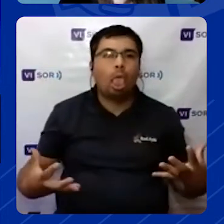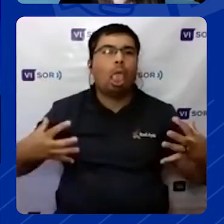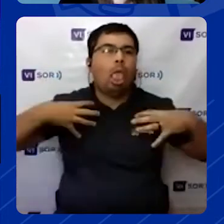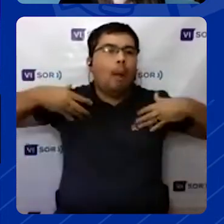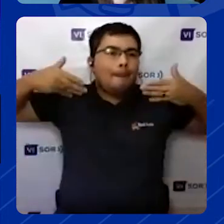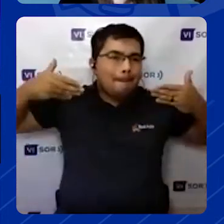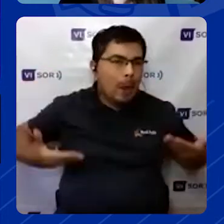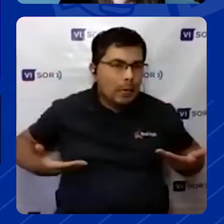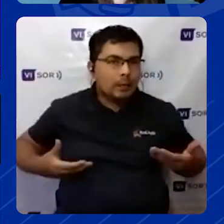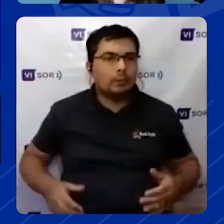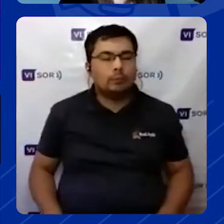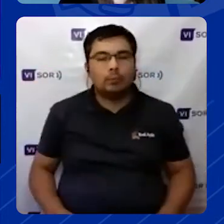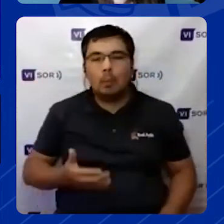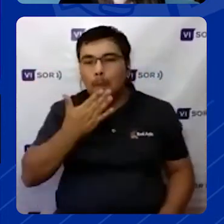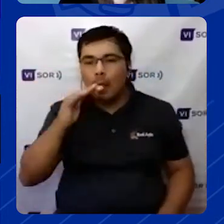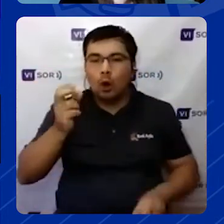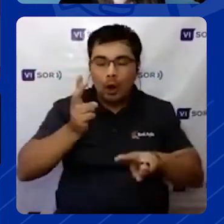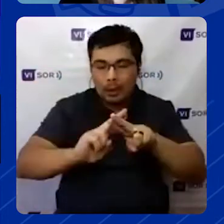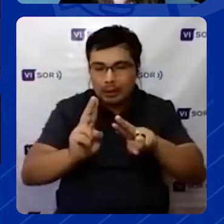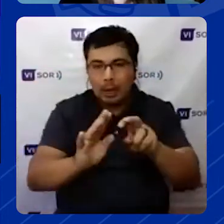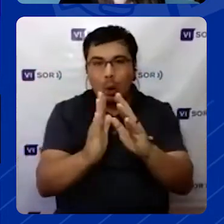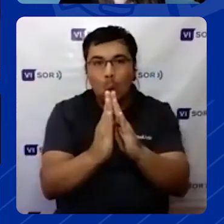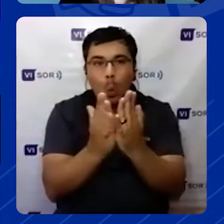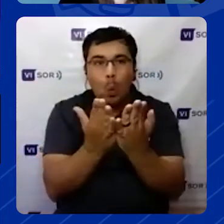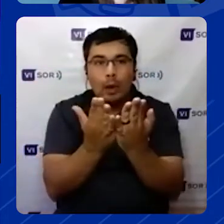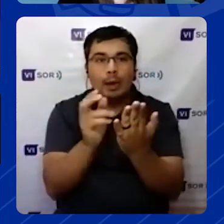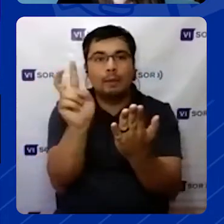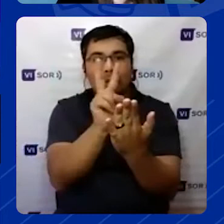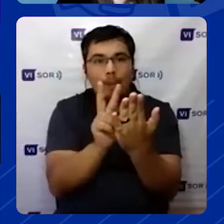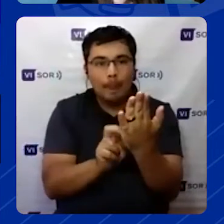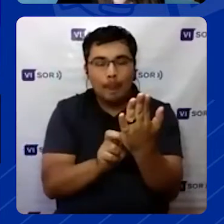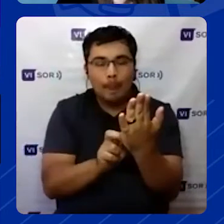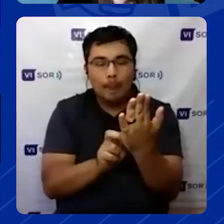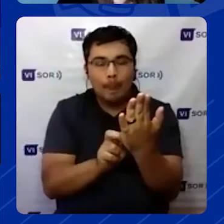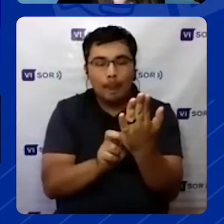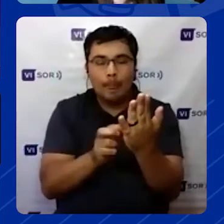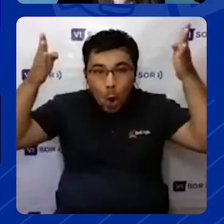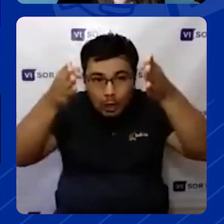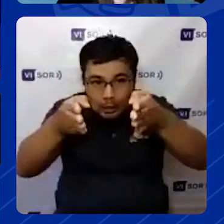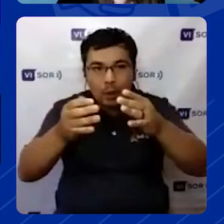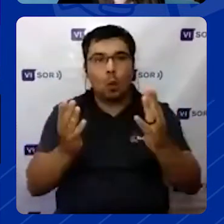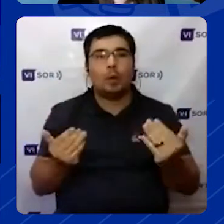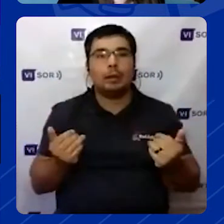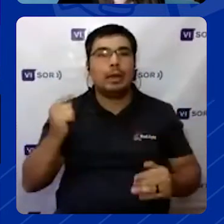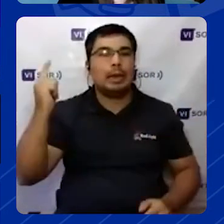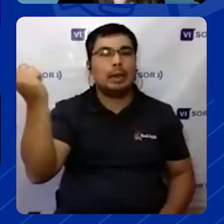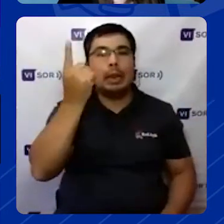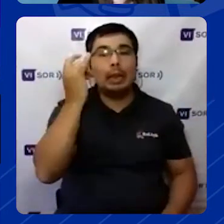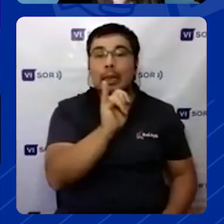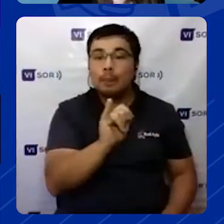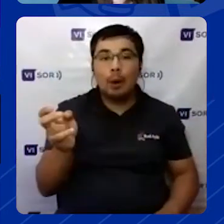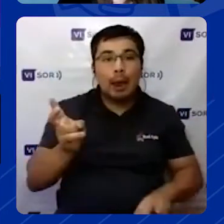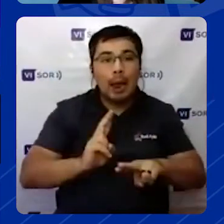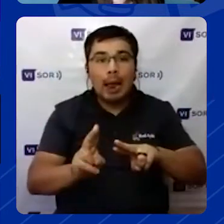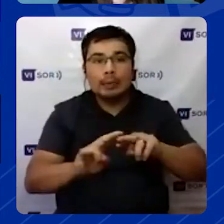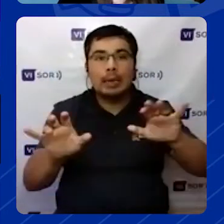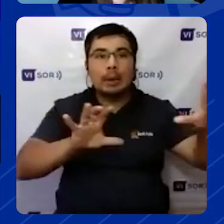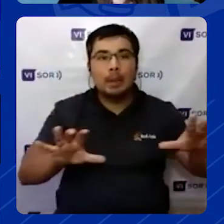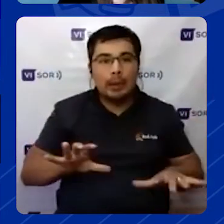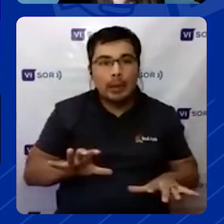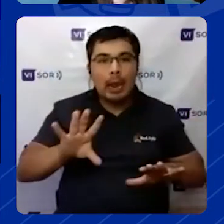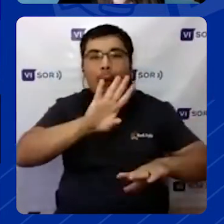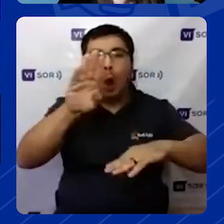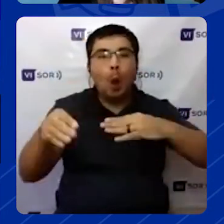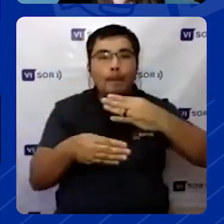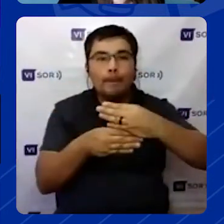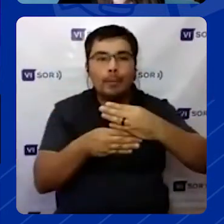que efectivamente sea más orientado a una necesidad general y luego hagan materiales complementarios y vean que hay